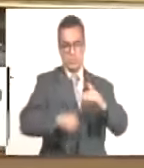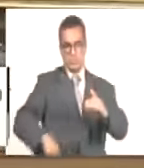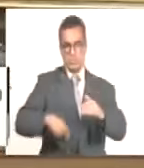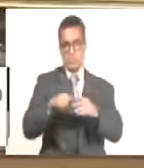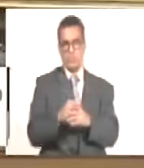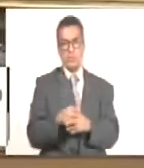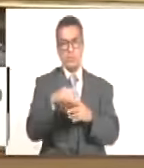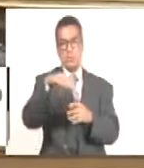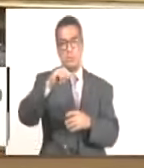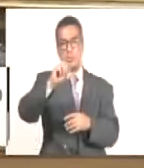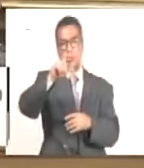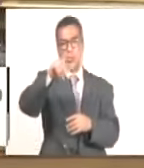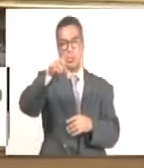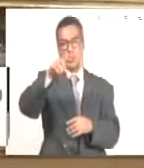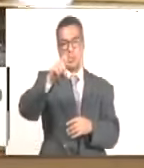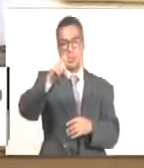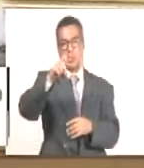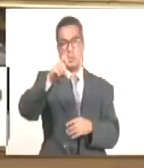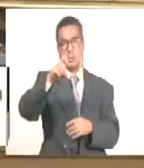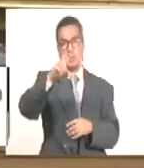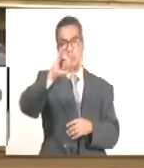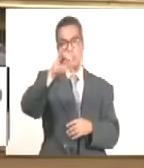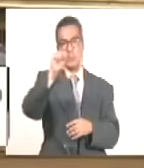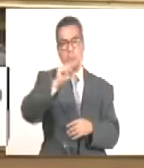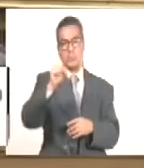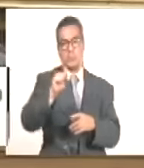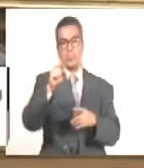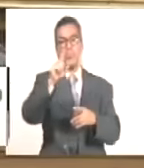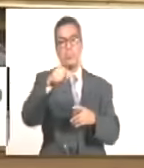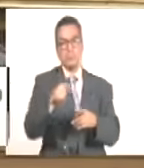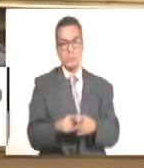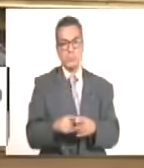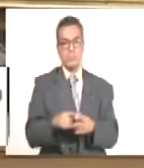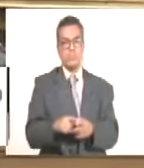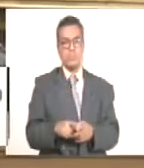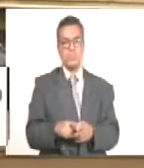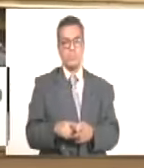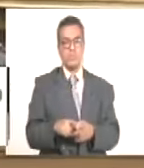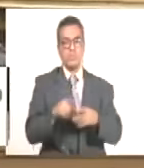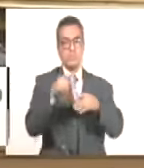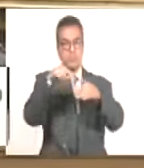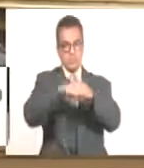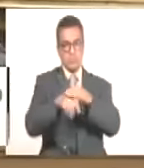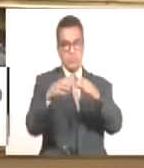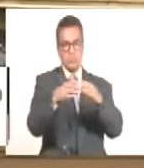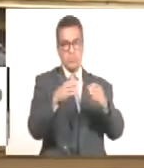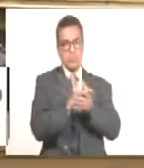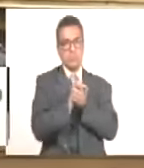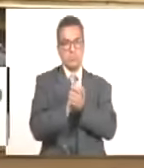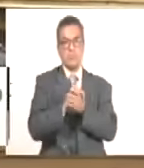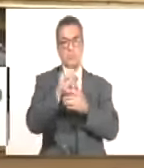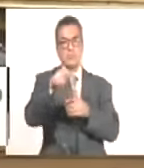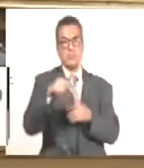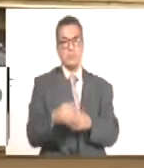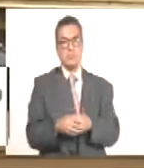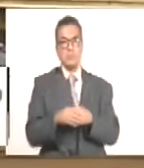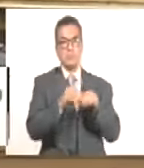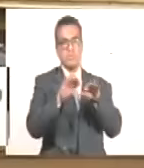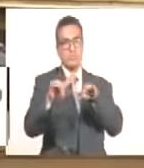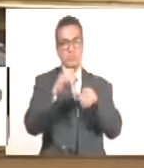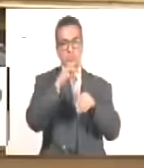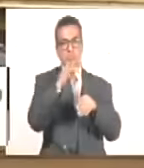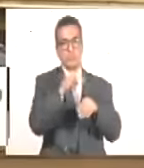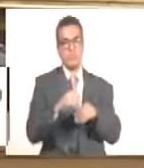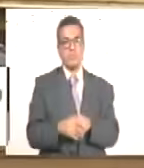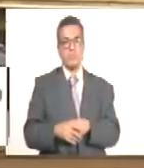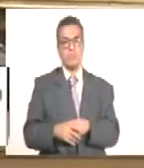de Alexis Ortiles. Igual, respecto a los integrantes de este grupo de amistad, serán informados por